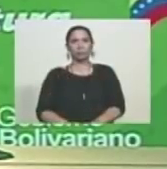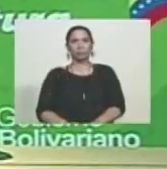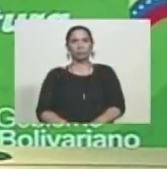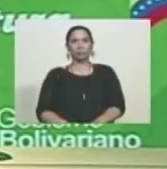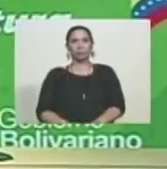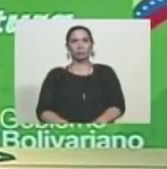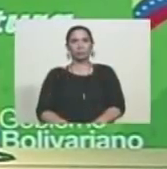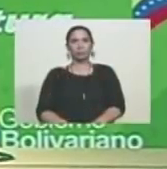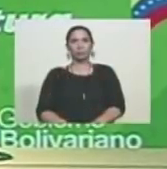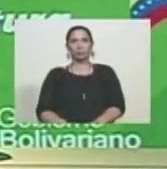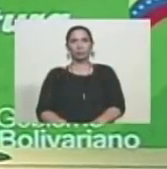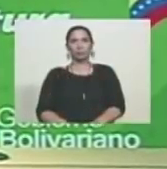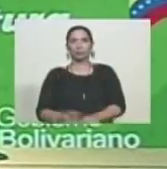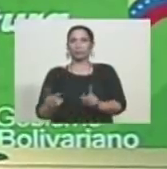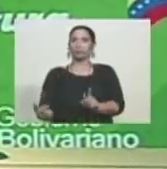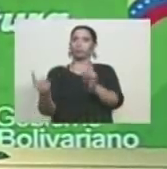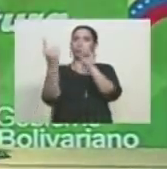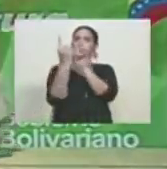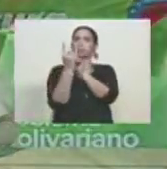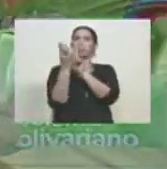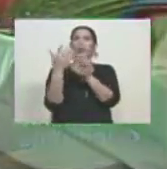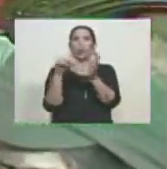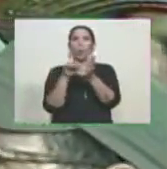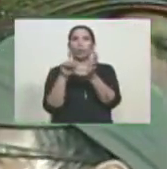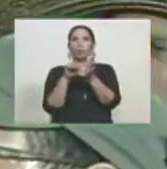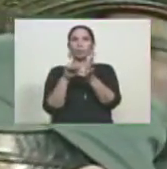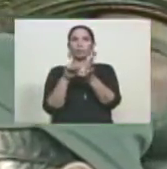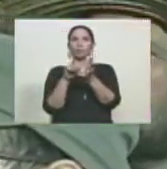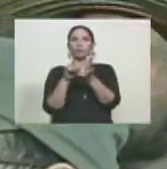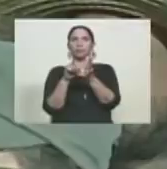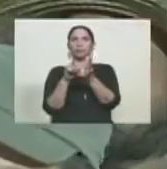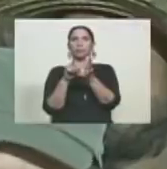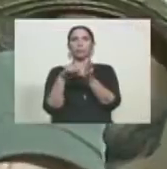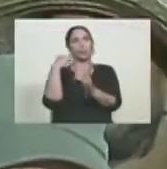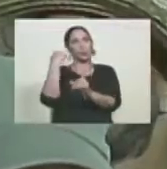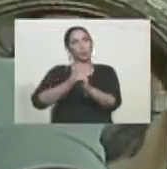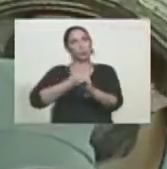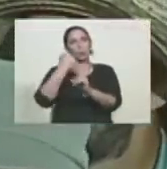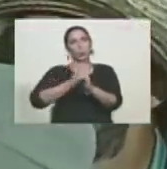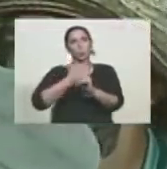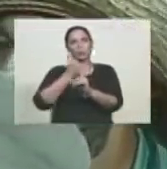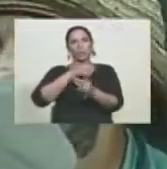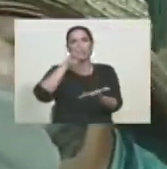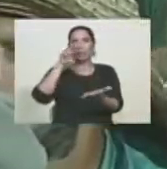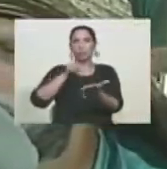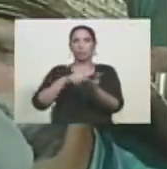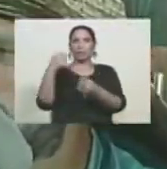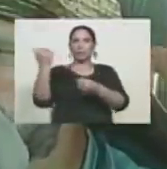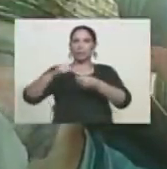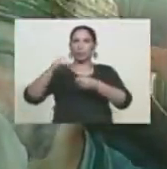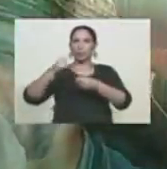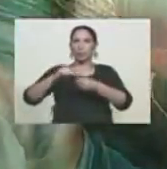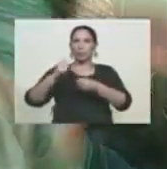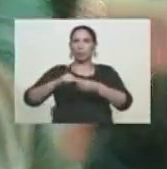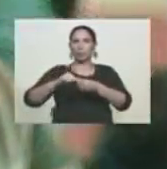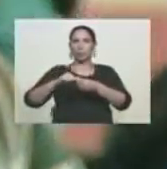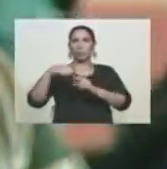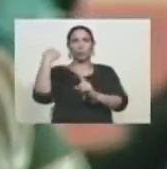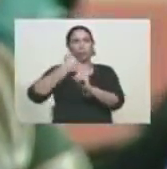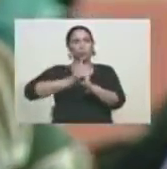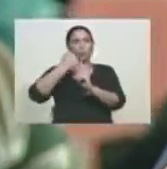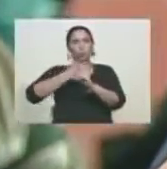Para que nos coloquemos donde estamos parados, pues. La lucha por la nacionalización del petróleo ha sido